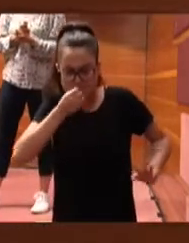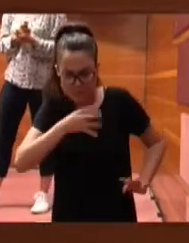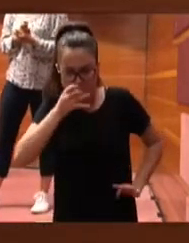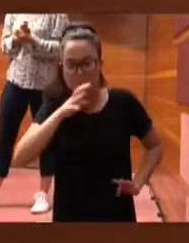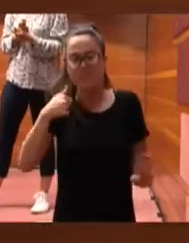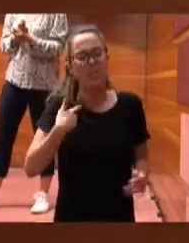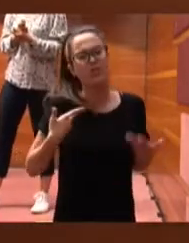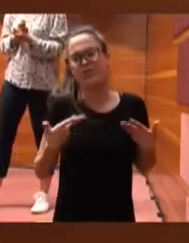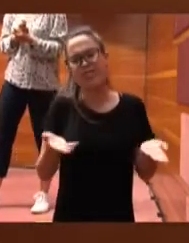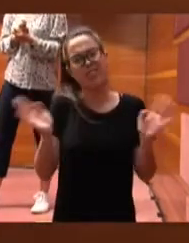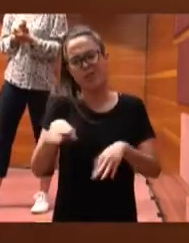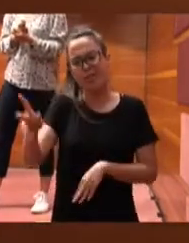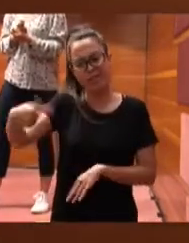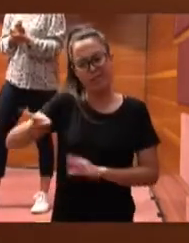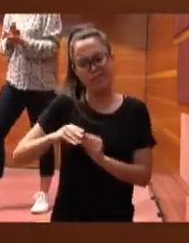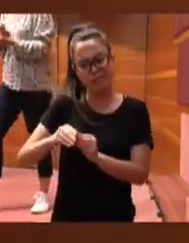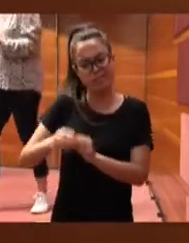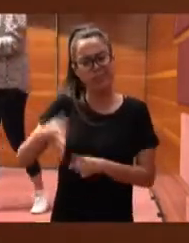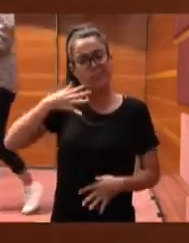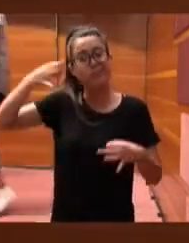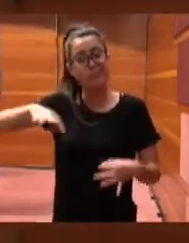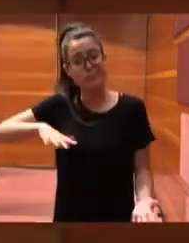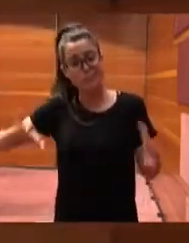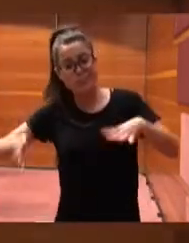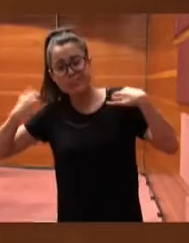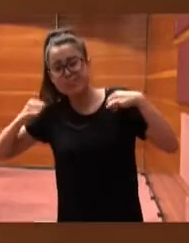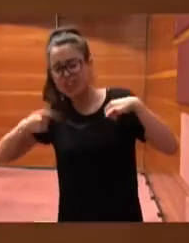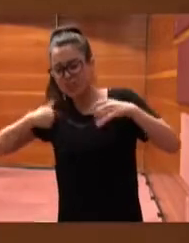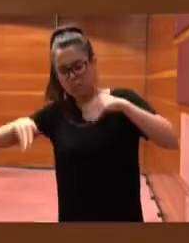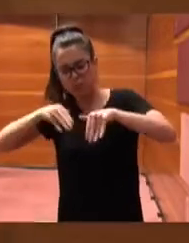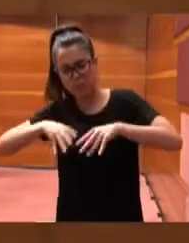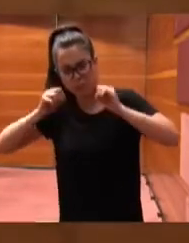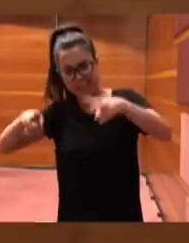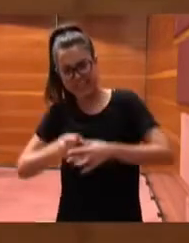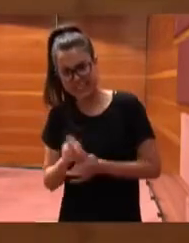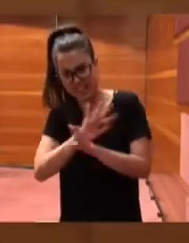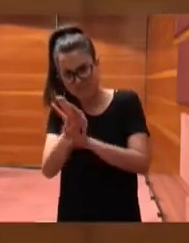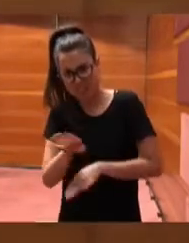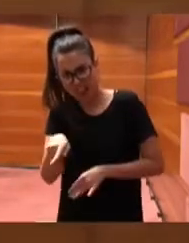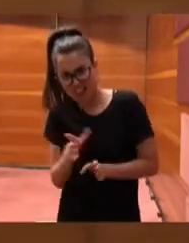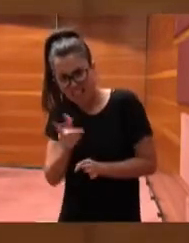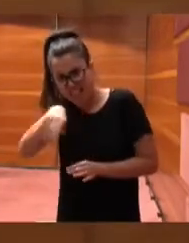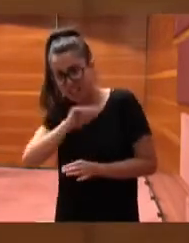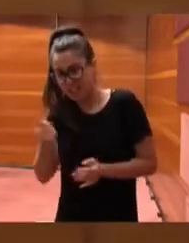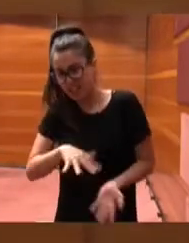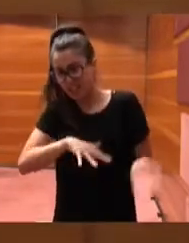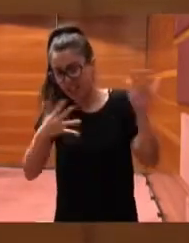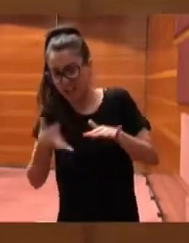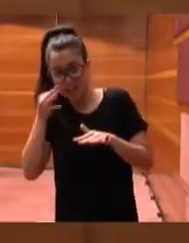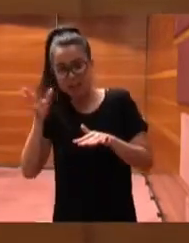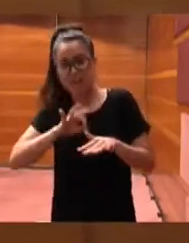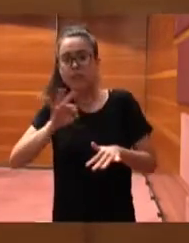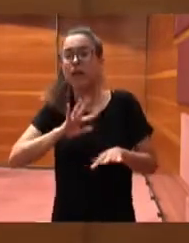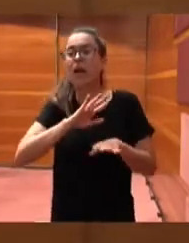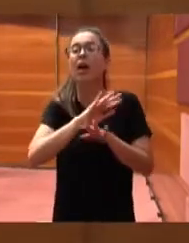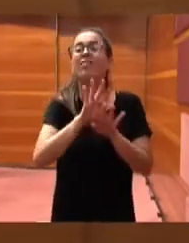me fío de que lo vayan a hacer. ¿Vale? ¿Para qué voy a votar si no van a formar gobierno? Es que, ¿quién quería votar en las